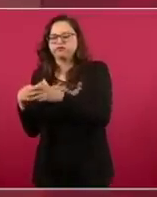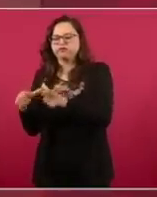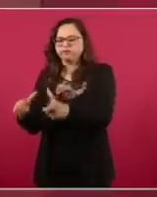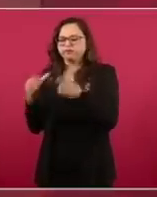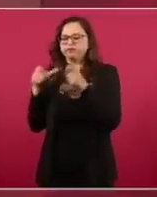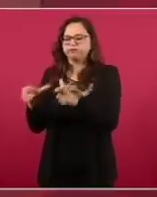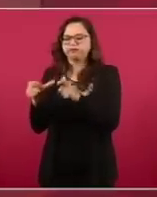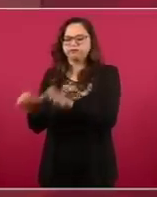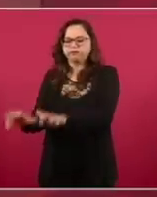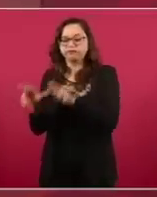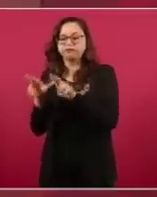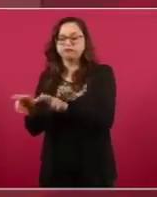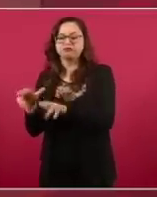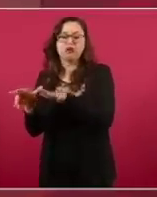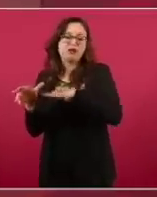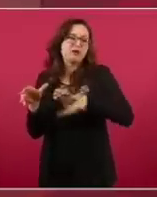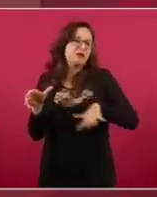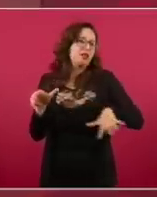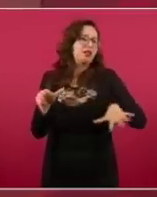Entonces,